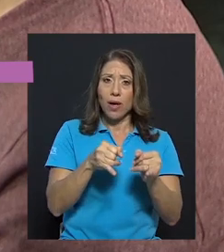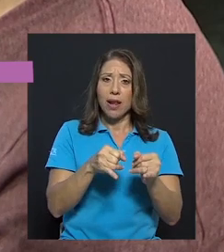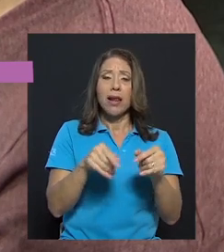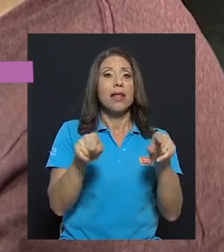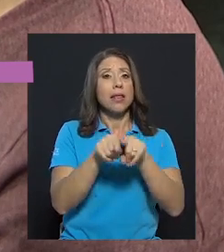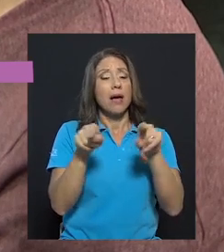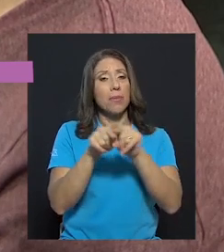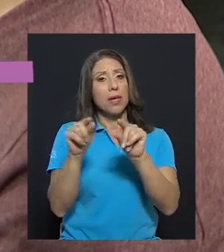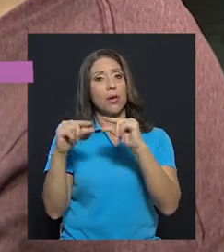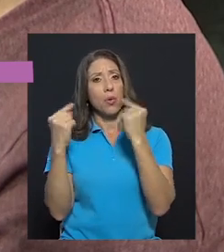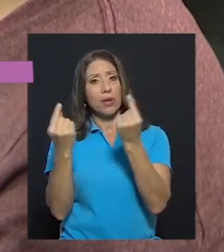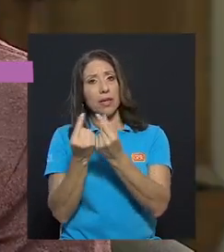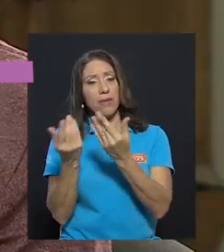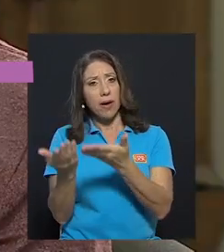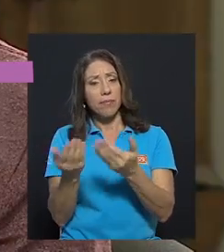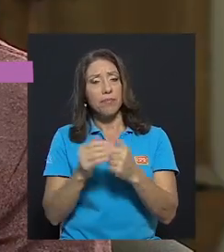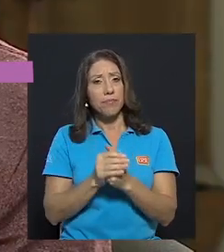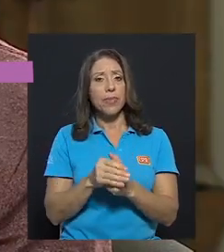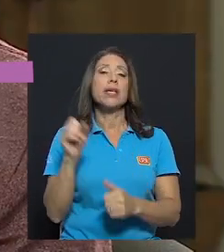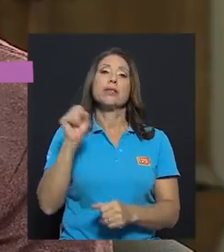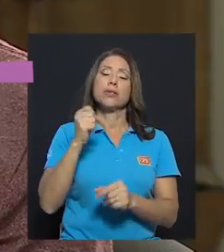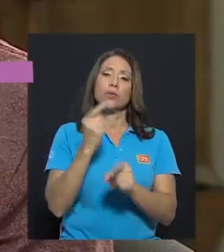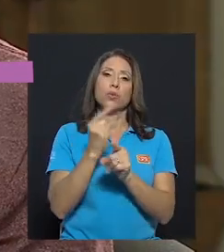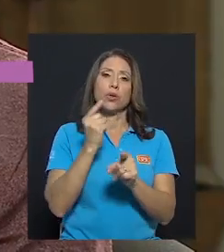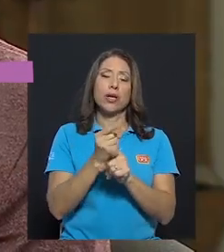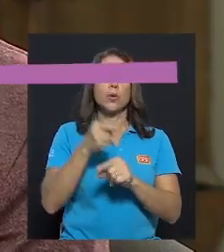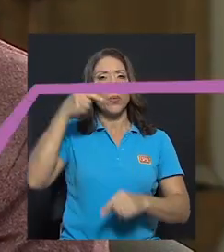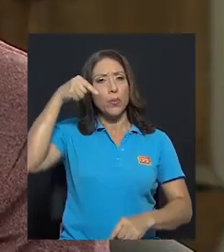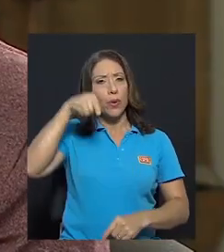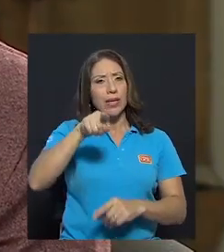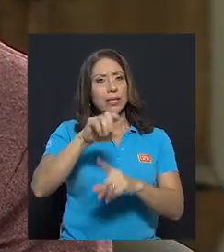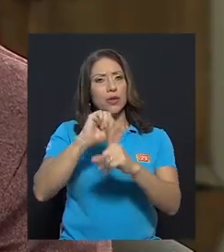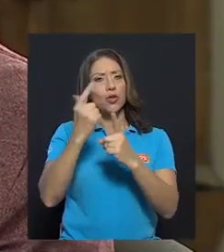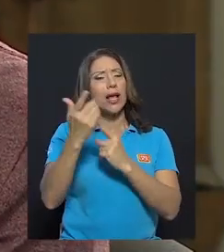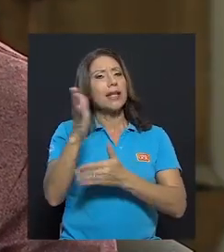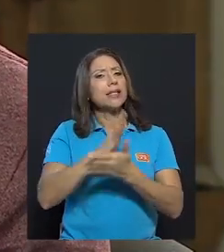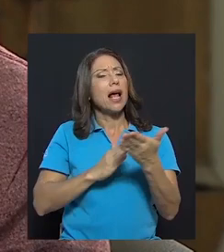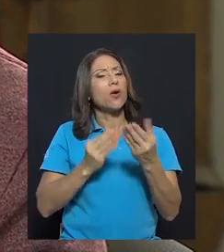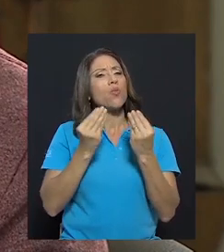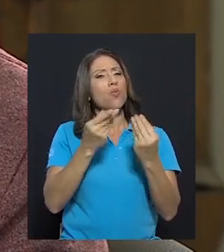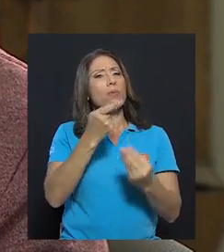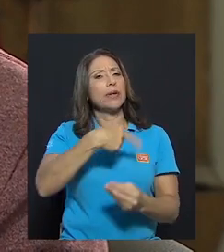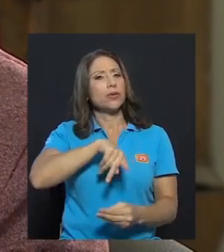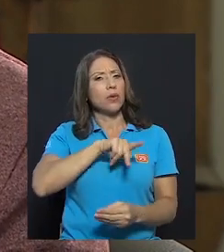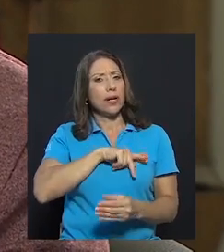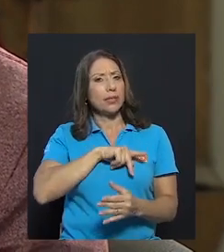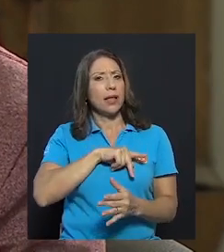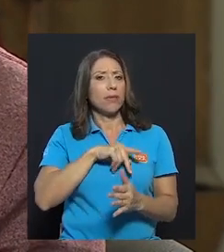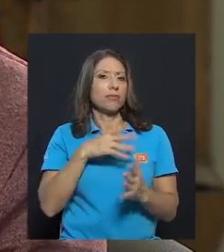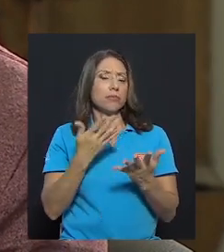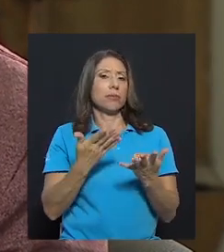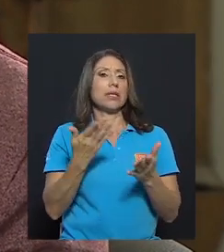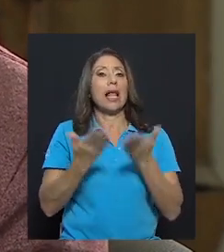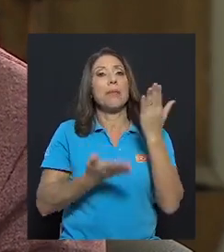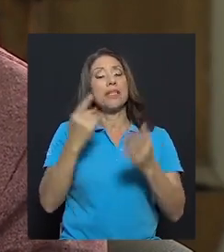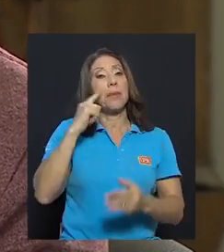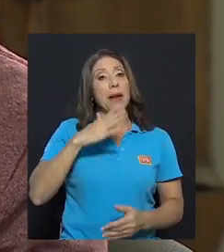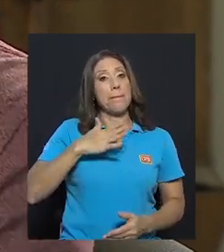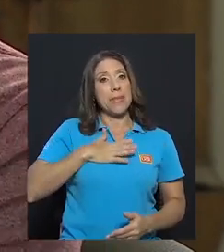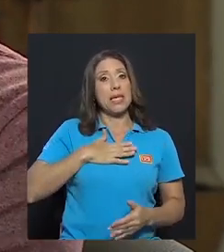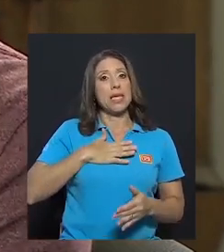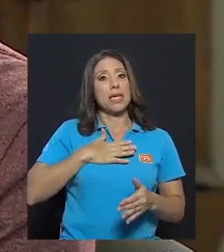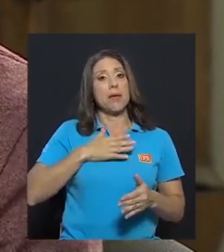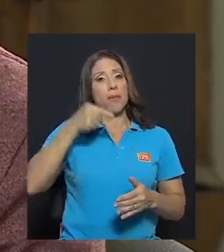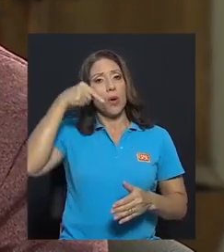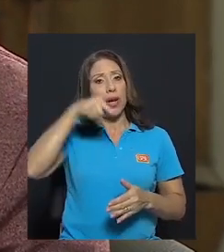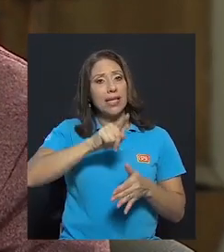como afecta a la colectiva? Correcto, la violencia social es algo muy personalizado. Tal vez para mí violencia no es lo que